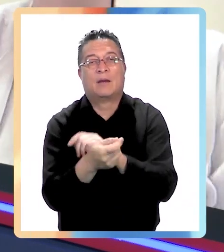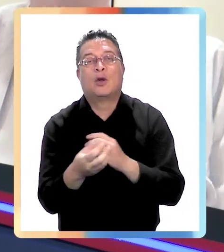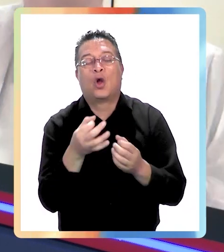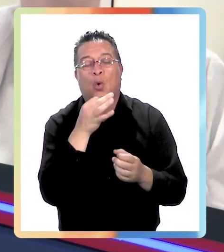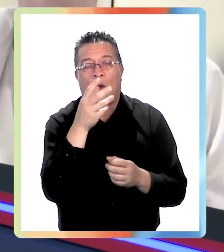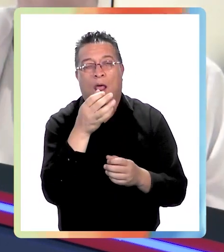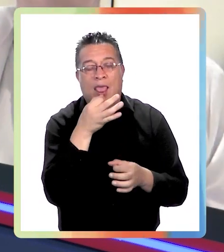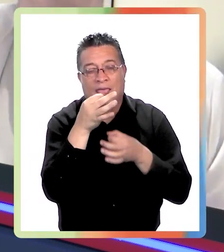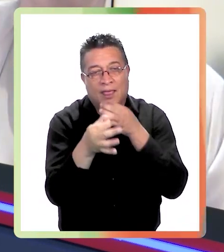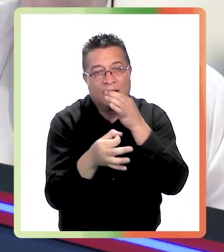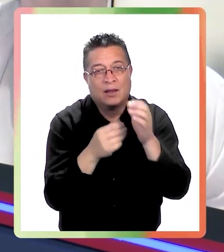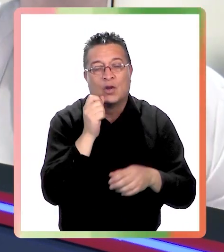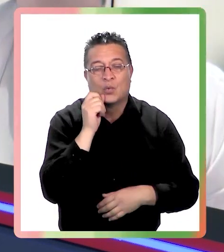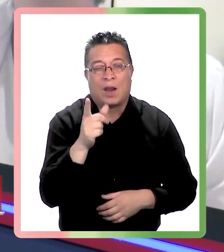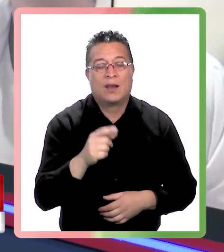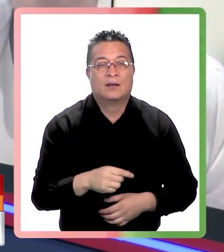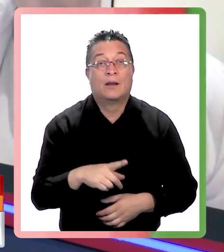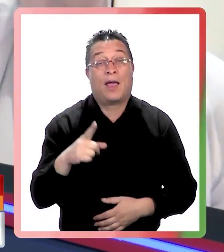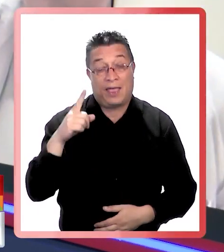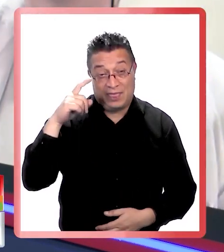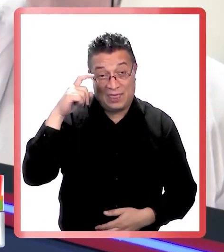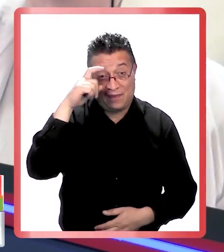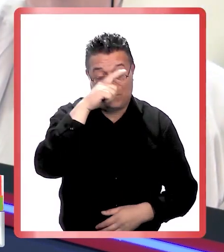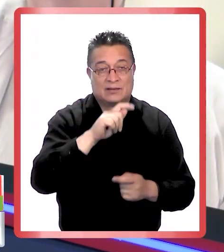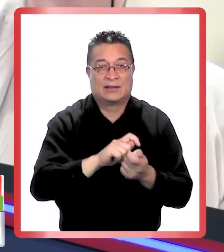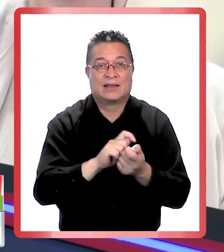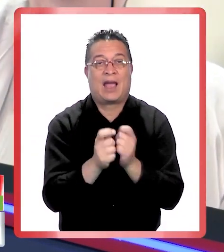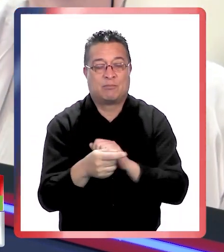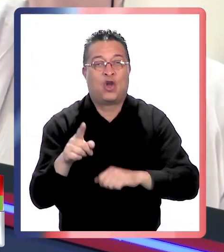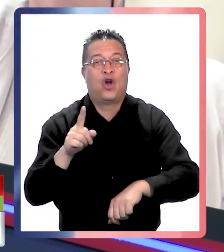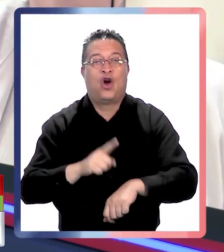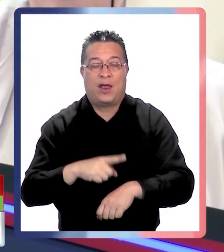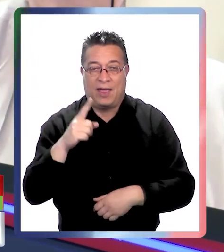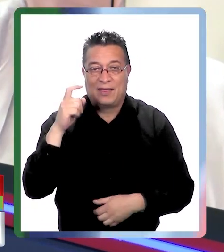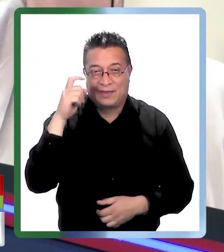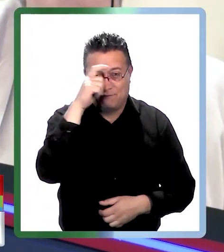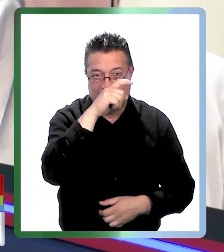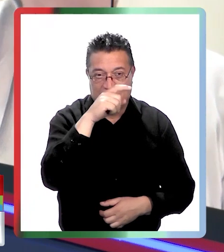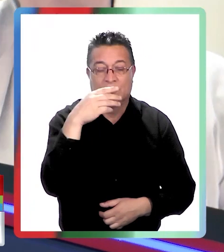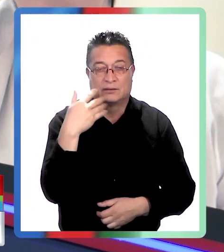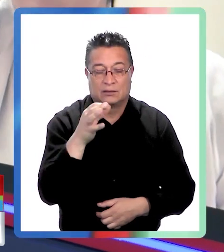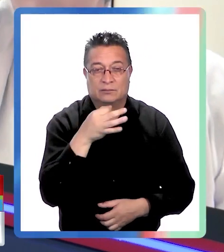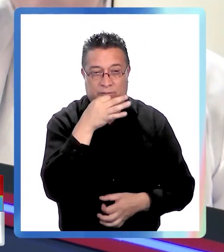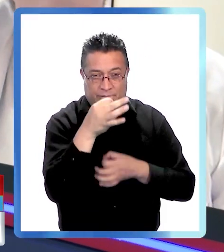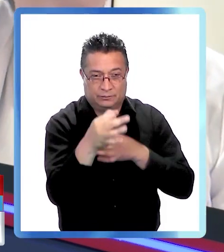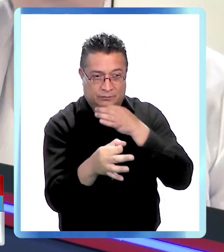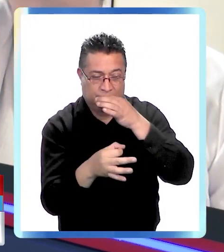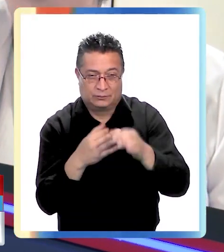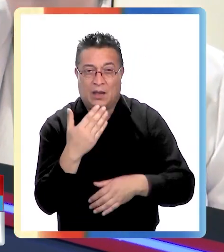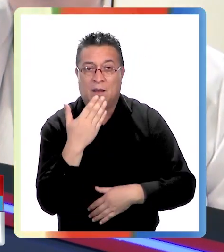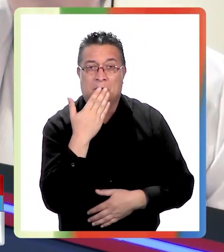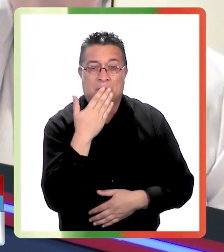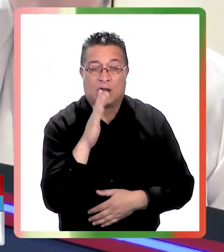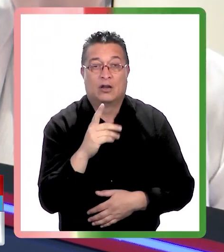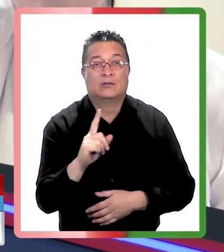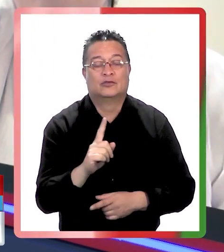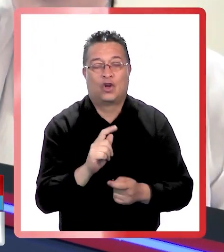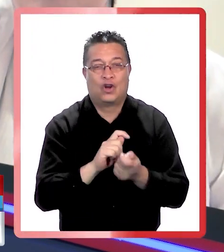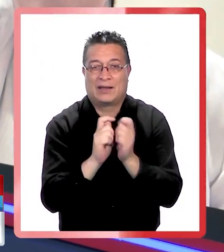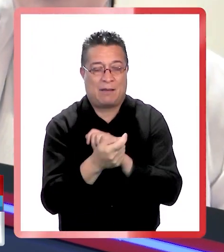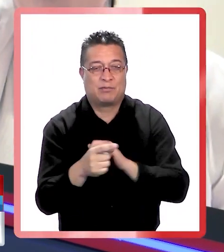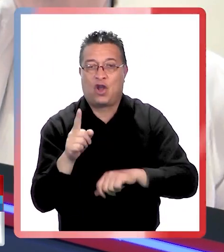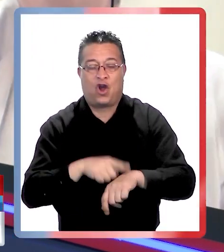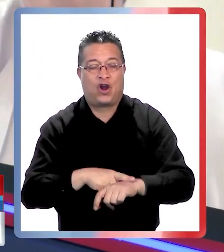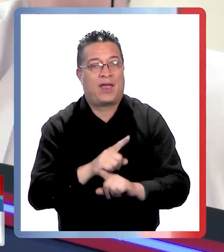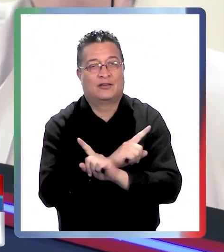son las recomendaciones? Son difíciles los cambios de hora, ¿ya? De hecho, lo que se recomienda es no tener ningún cambio de